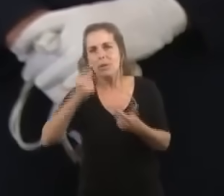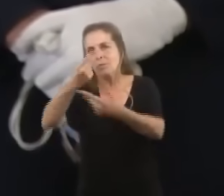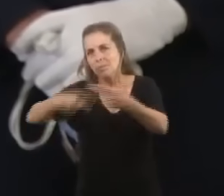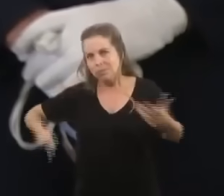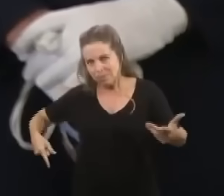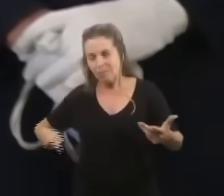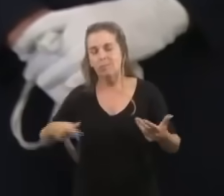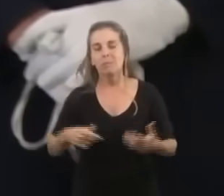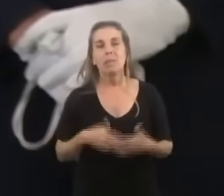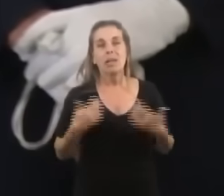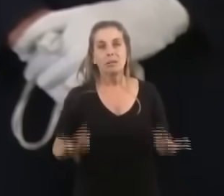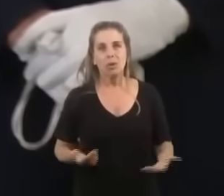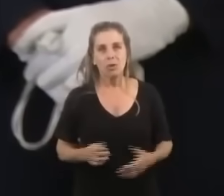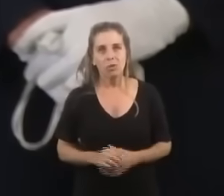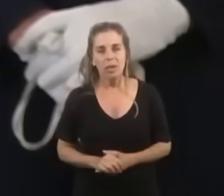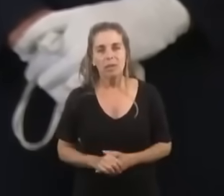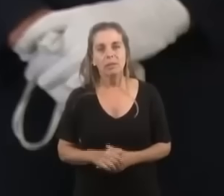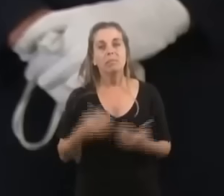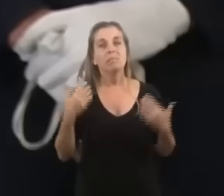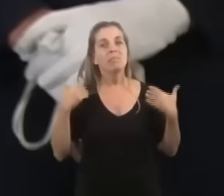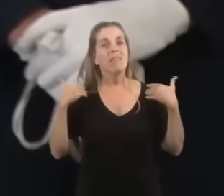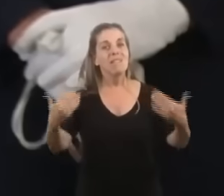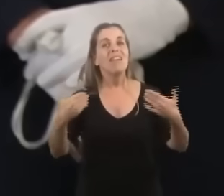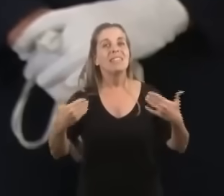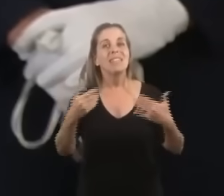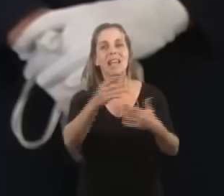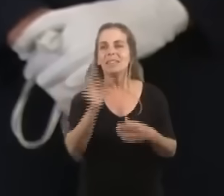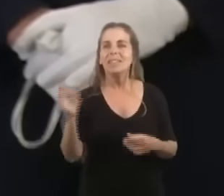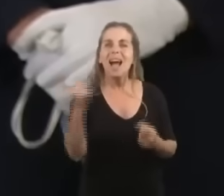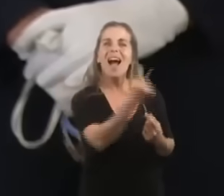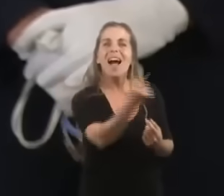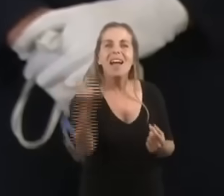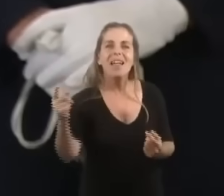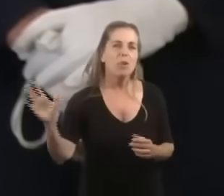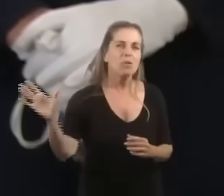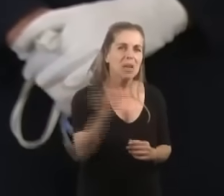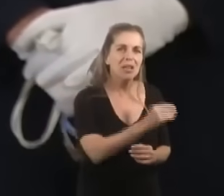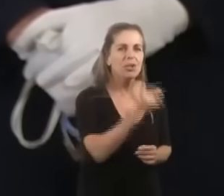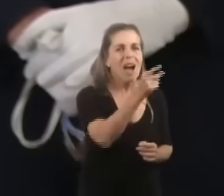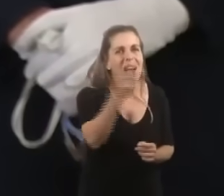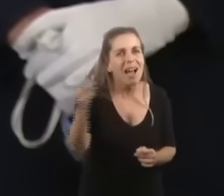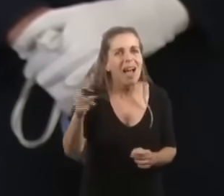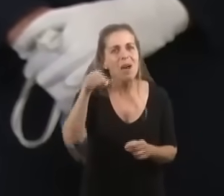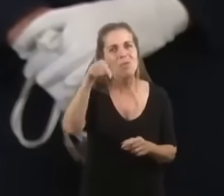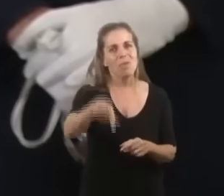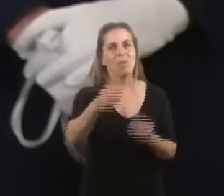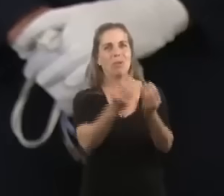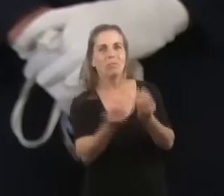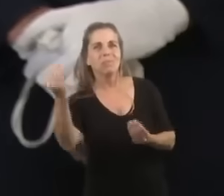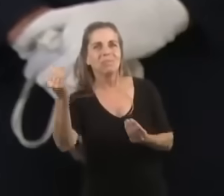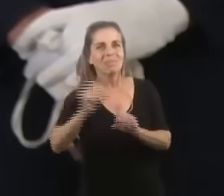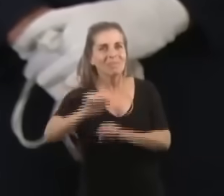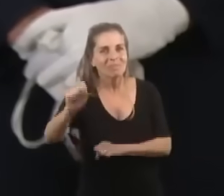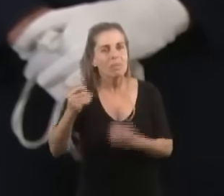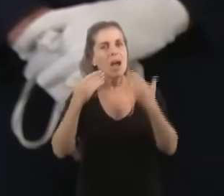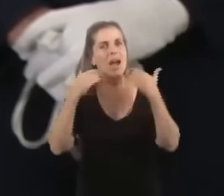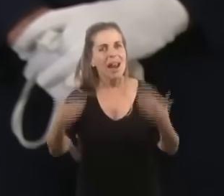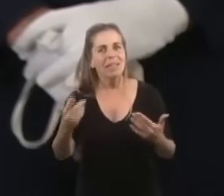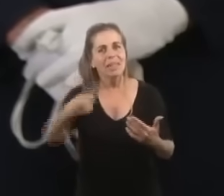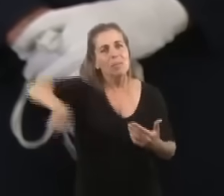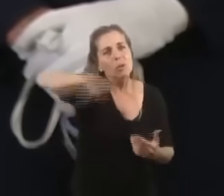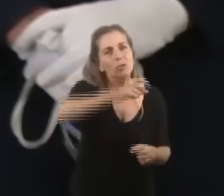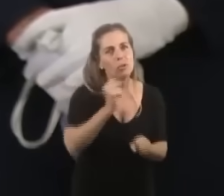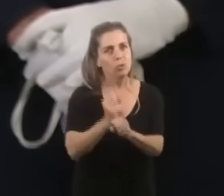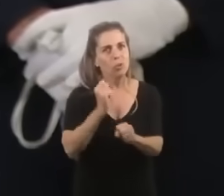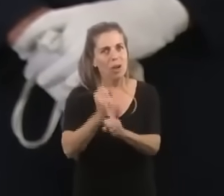por lo tanto deseo felicitarlos a todos y a cada uno de ustedes por esta promoción Muchas gracias por su enorme servicio